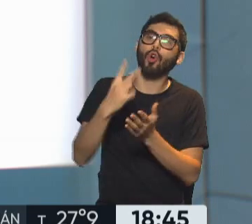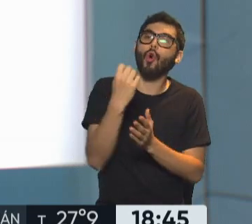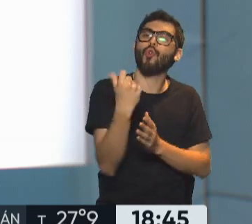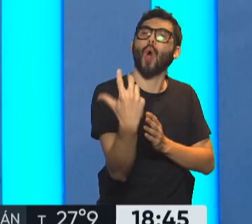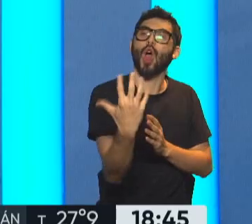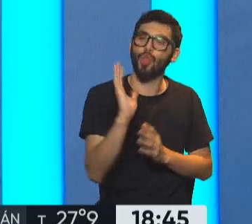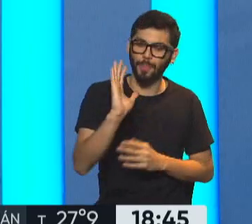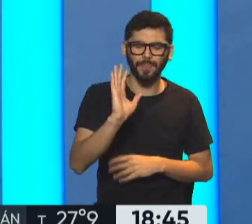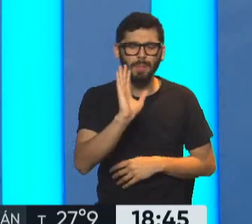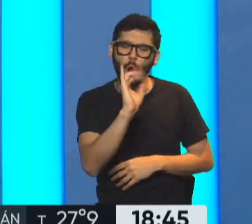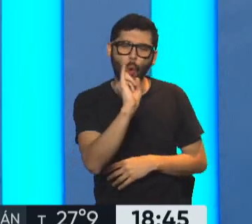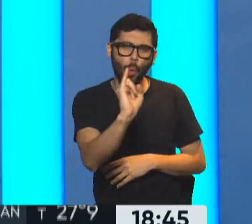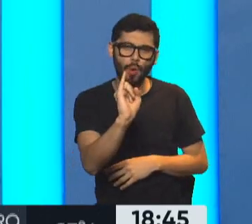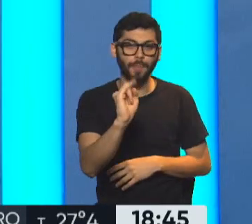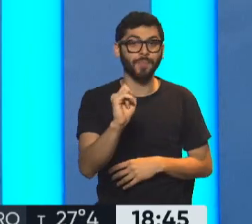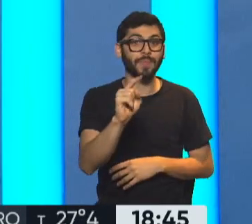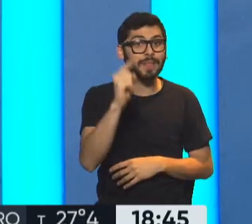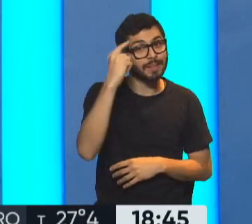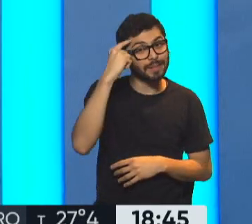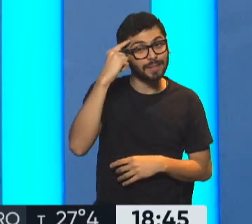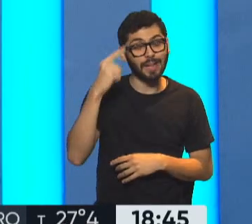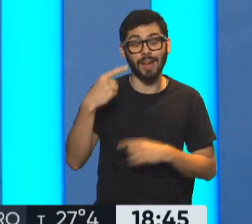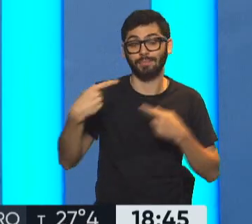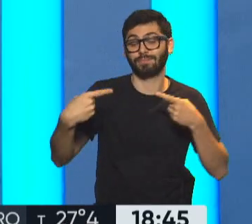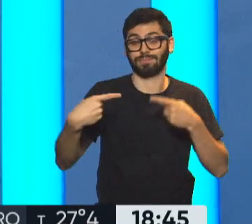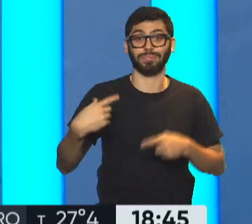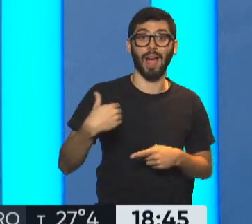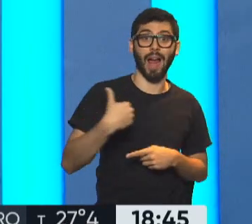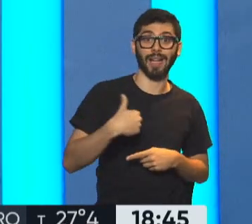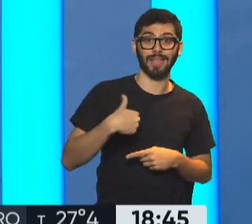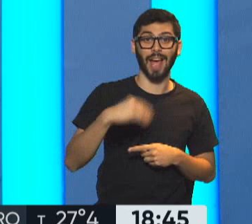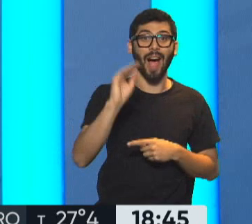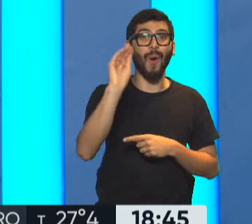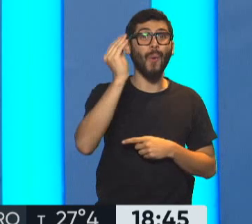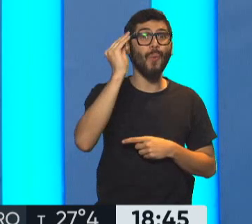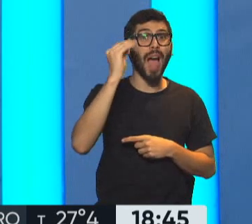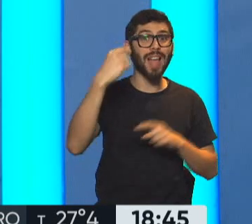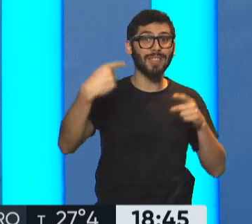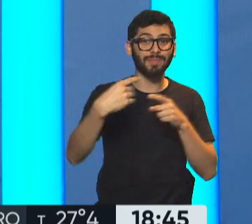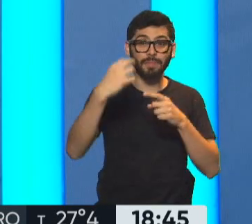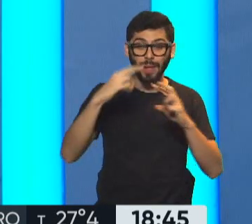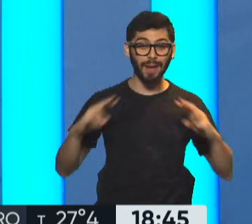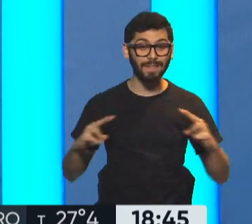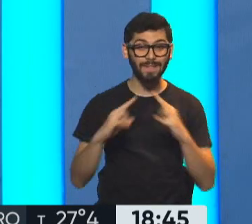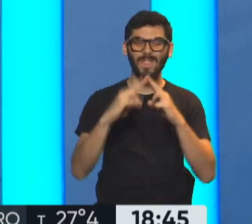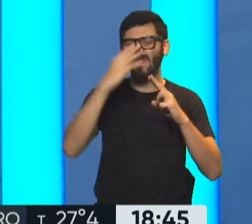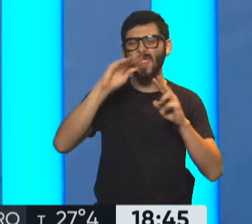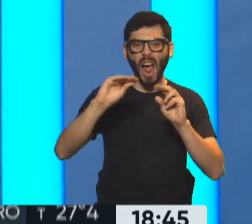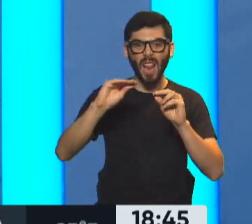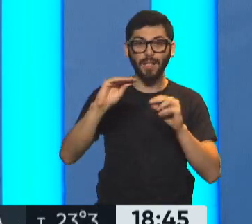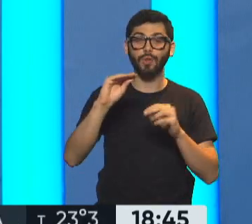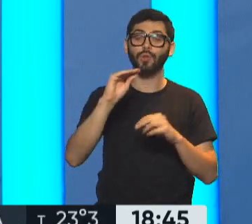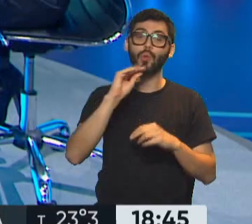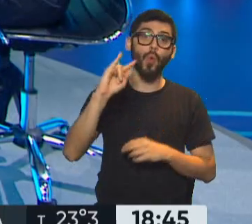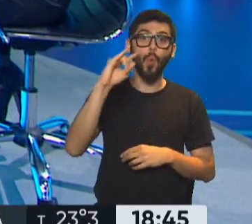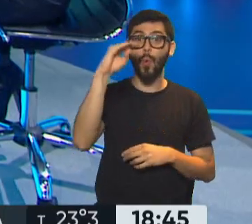una cosita, imagínate cómo estará la rivalidad entre Argentina y Brasil, que el cierre de la cumbre estuvo a cargo de Bolsonaro. Sí, y